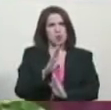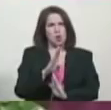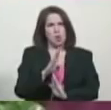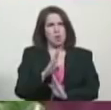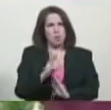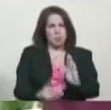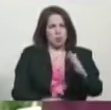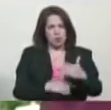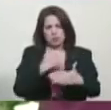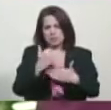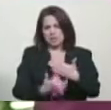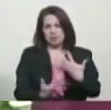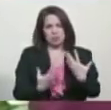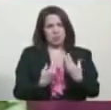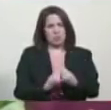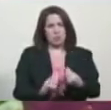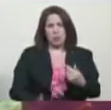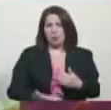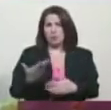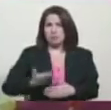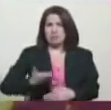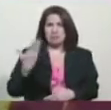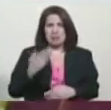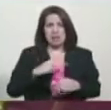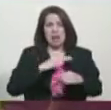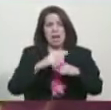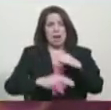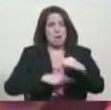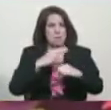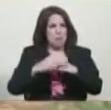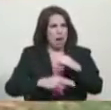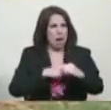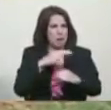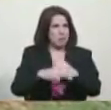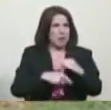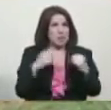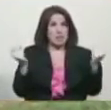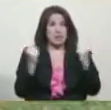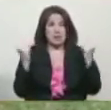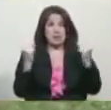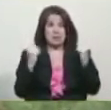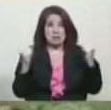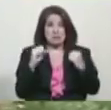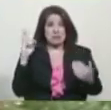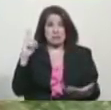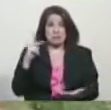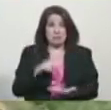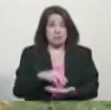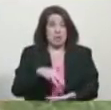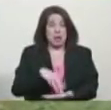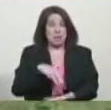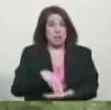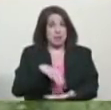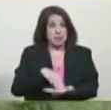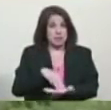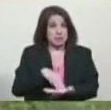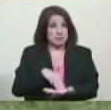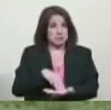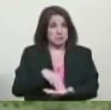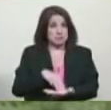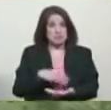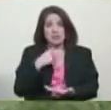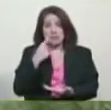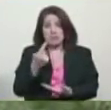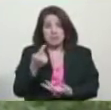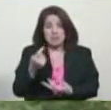importante de la papa nacional, de la papa soberana, de la papa de Mucuchíes que llegó a la montaña de los Altos Mirandinos. Pero que sea el ministro